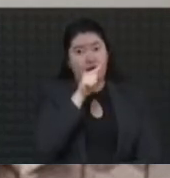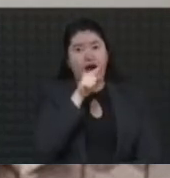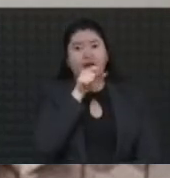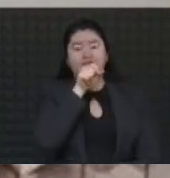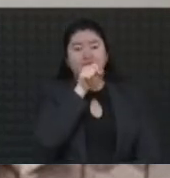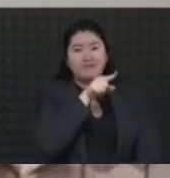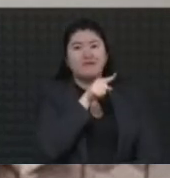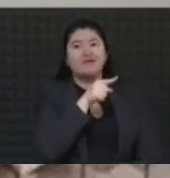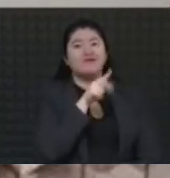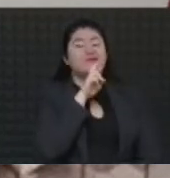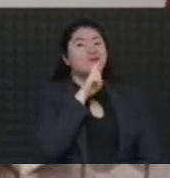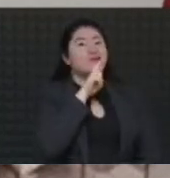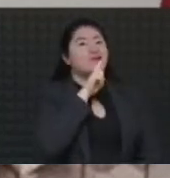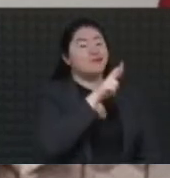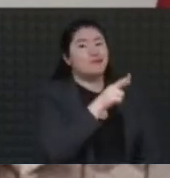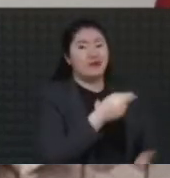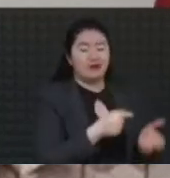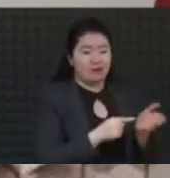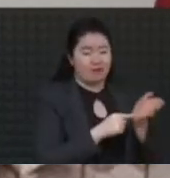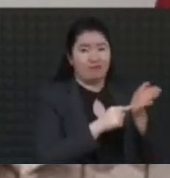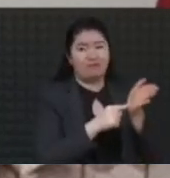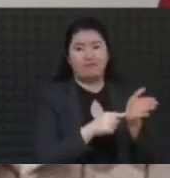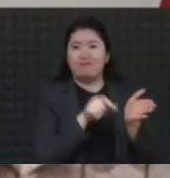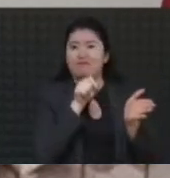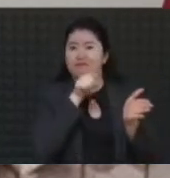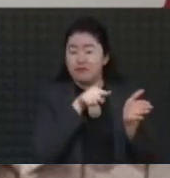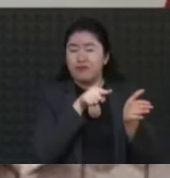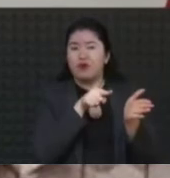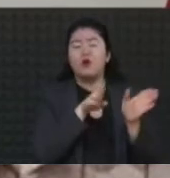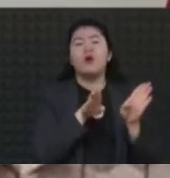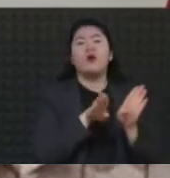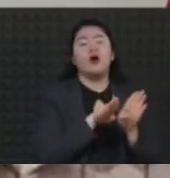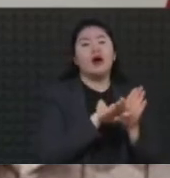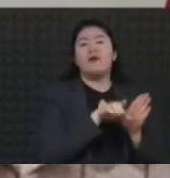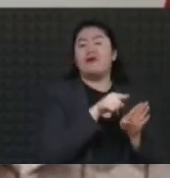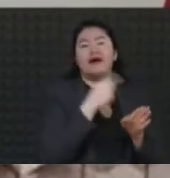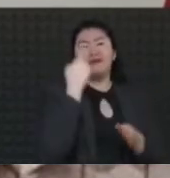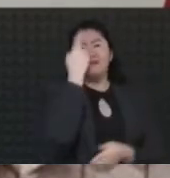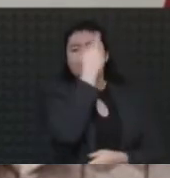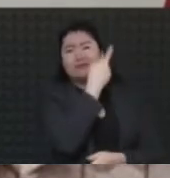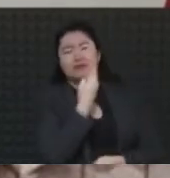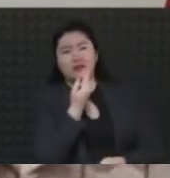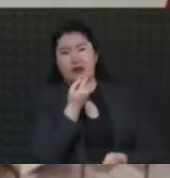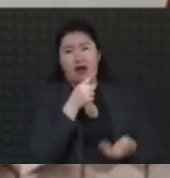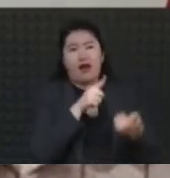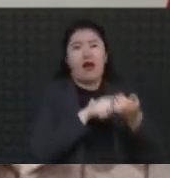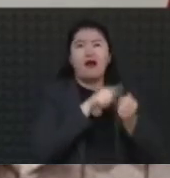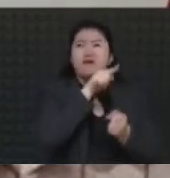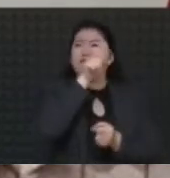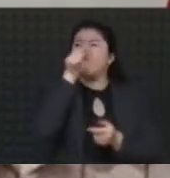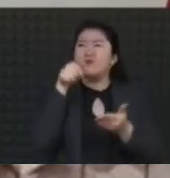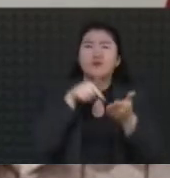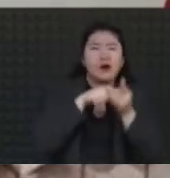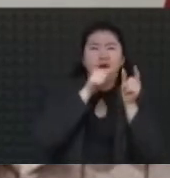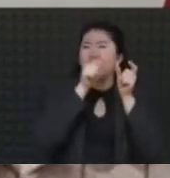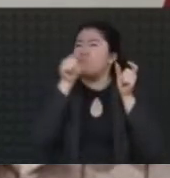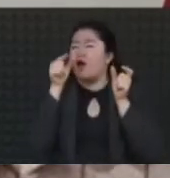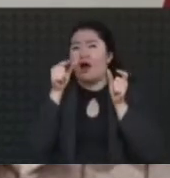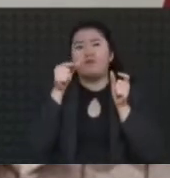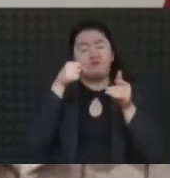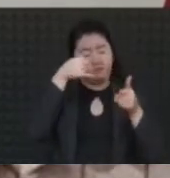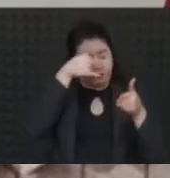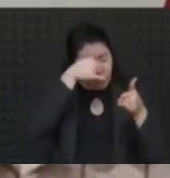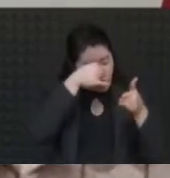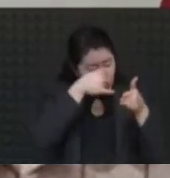Estas son soluciones técnicas con una revisión estructural pues profunda, en donde hay un